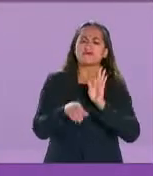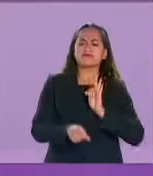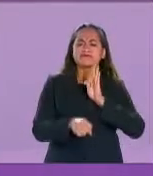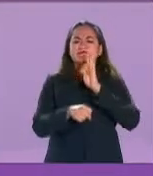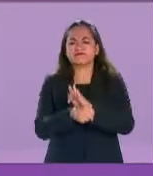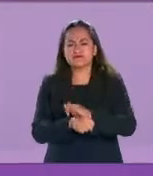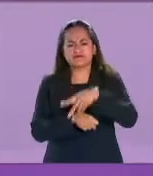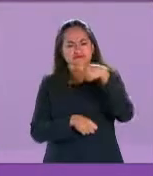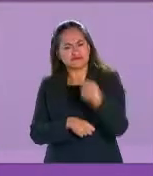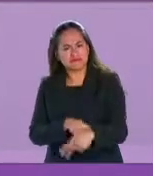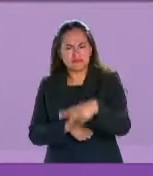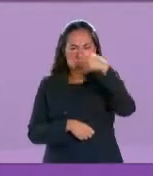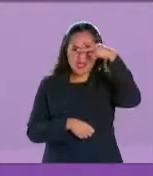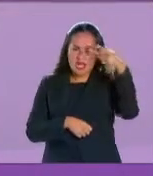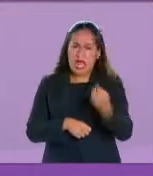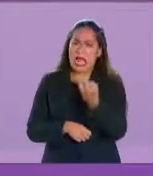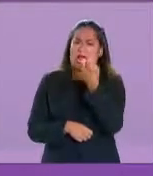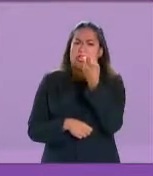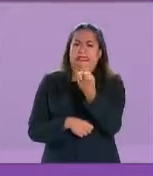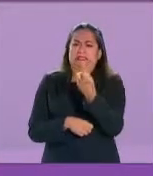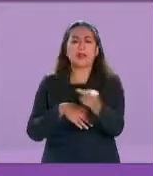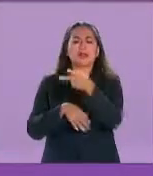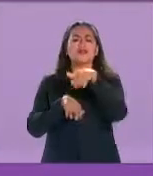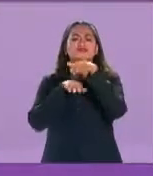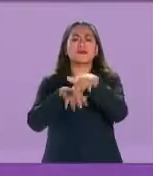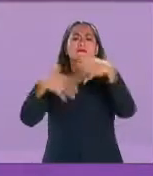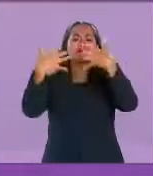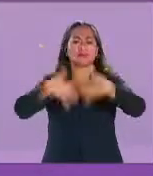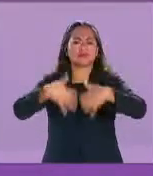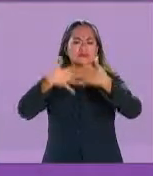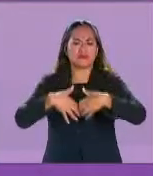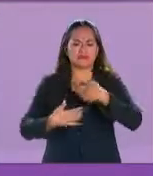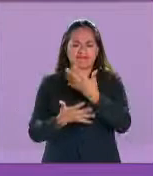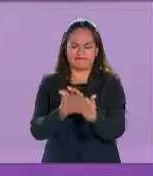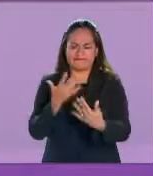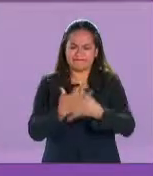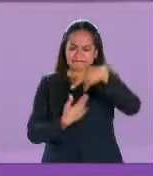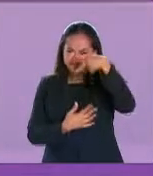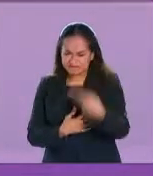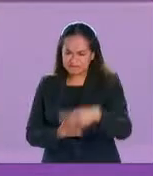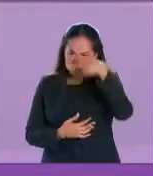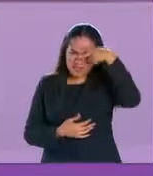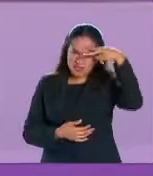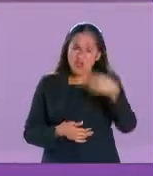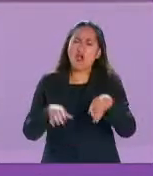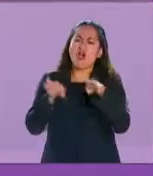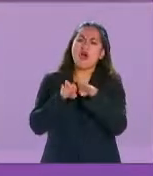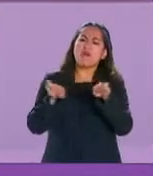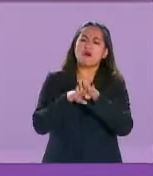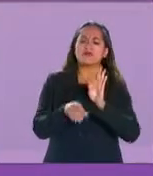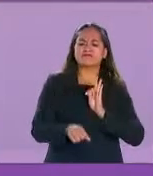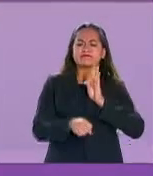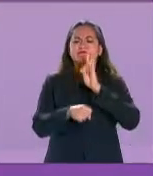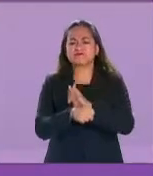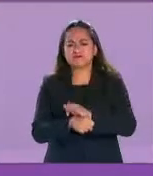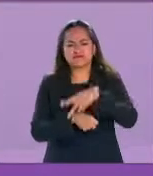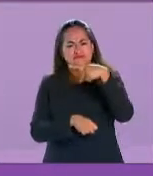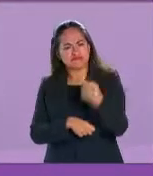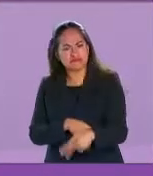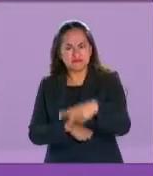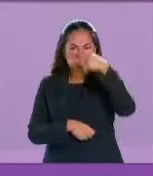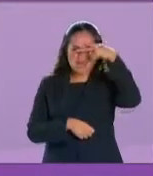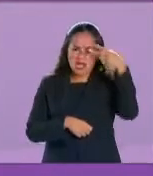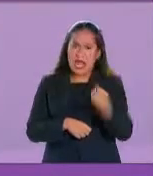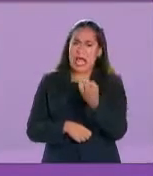1.2 millones de personas más en televisión, cifra que representa un incremento en la audiencia de